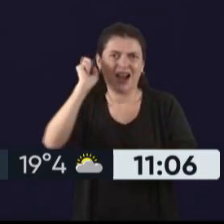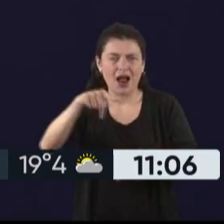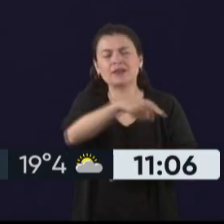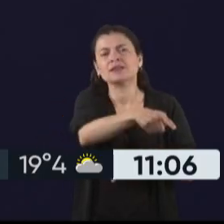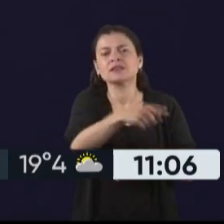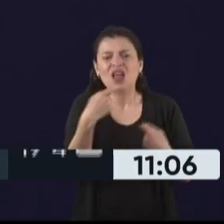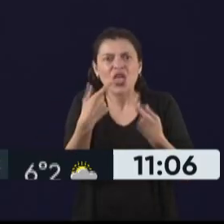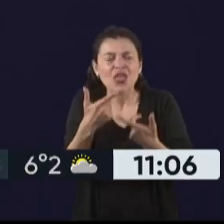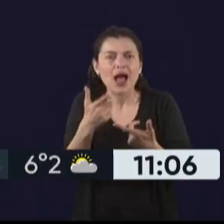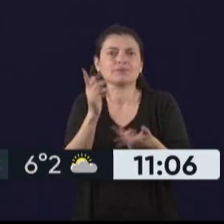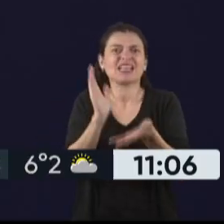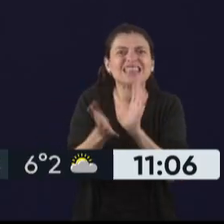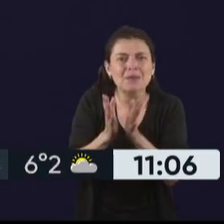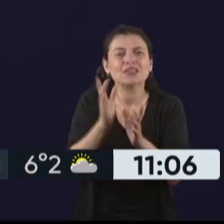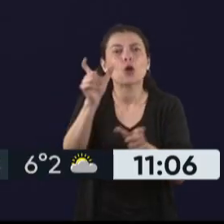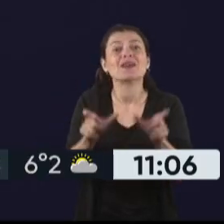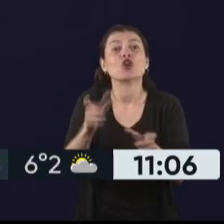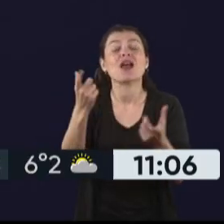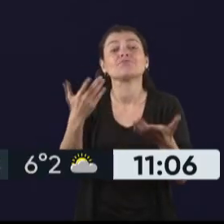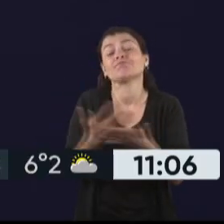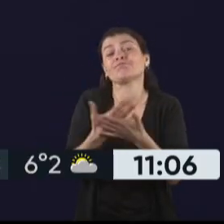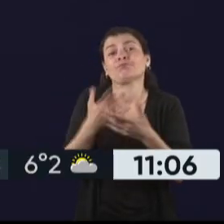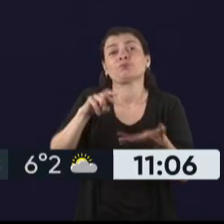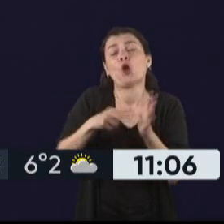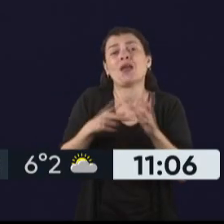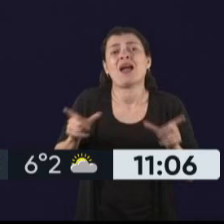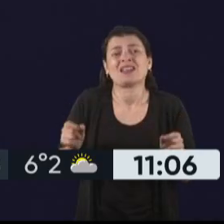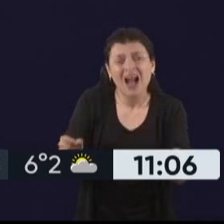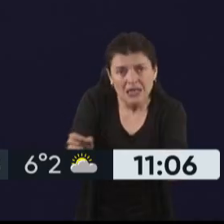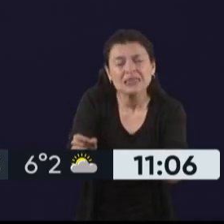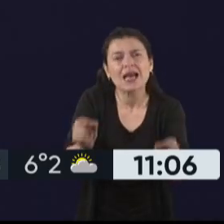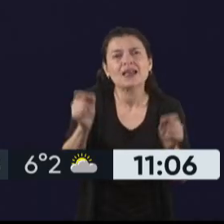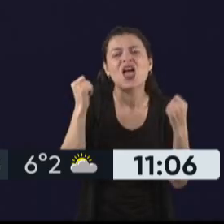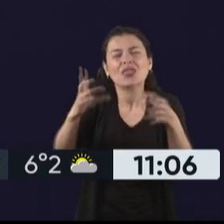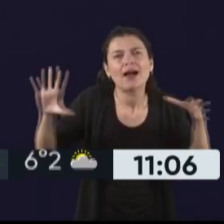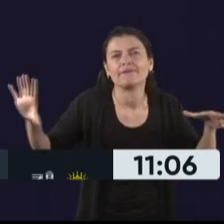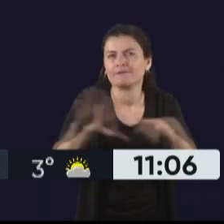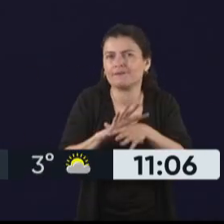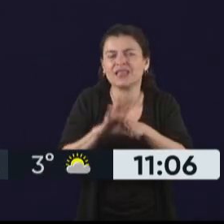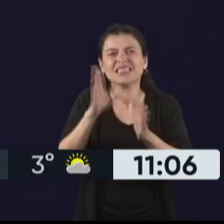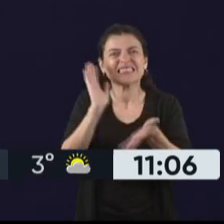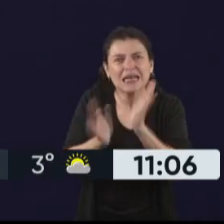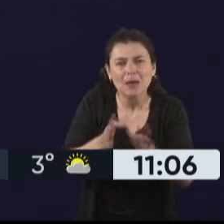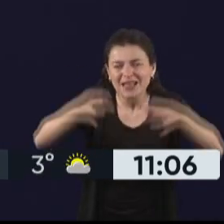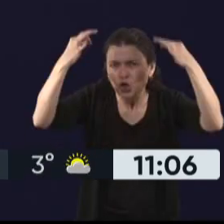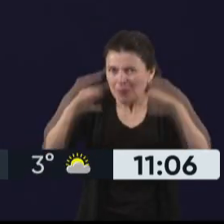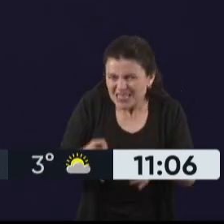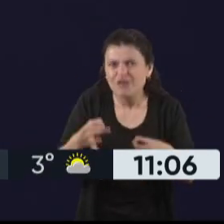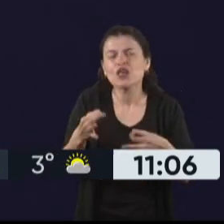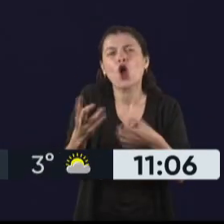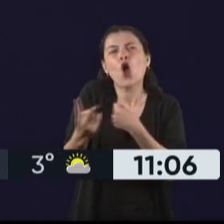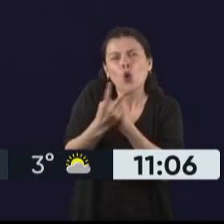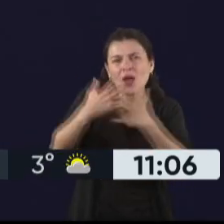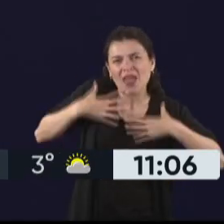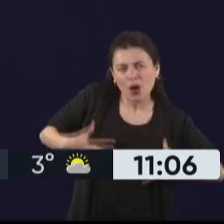Permite tratar a niños con cáncer de una forma más precisa y mucho menos invasiva. La ampliación